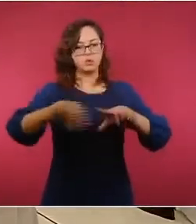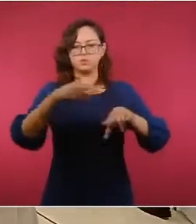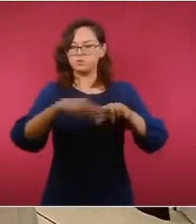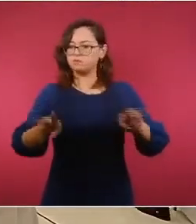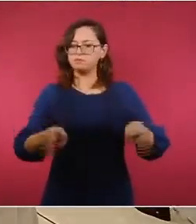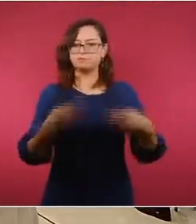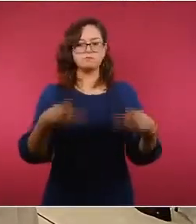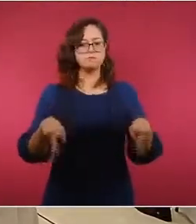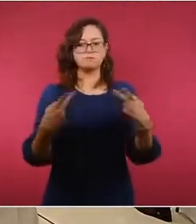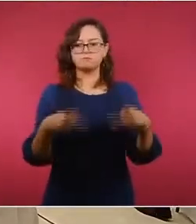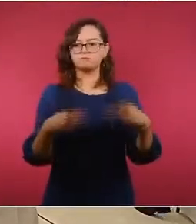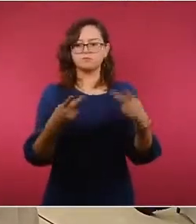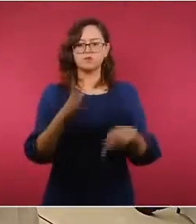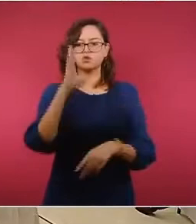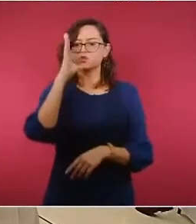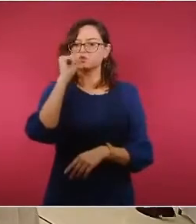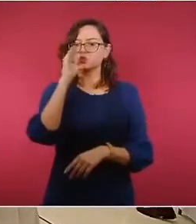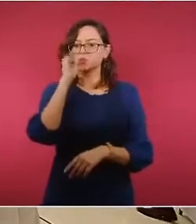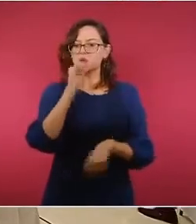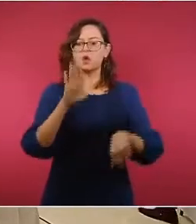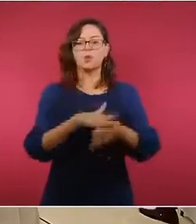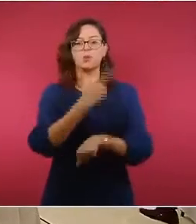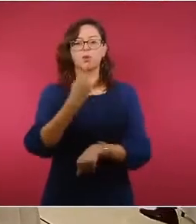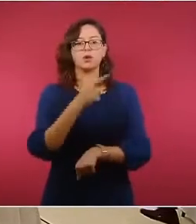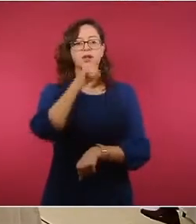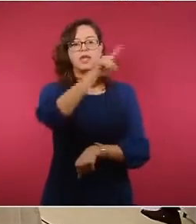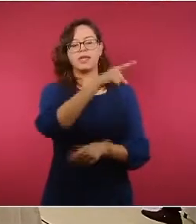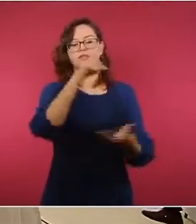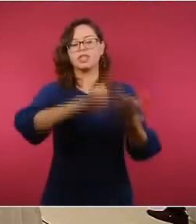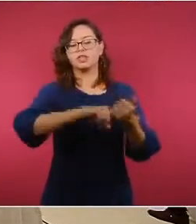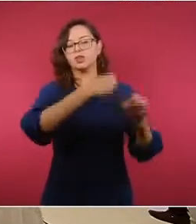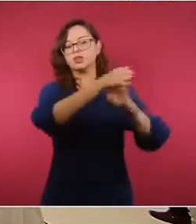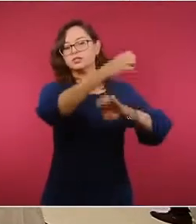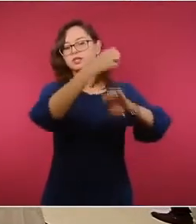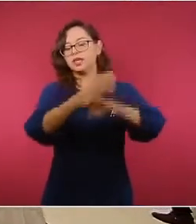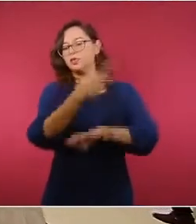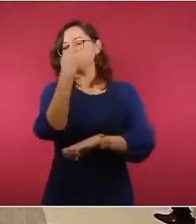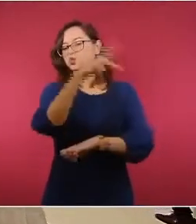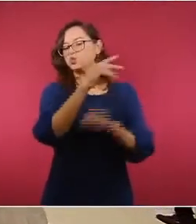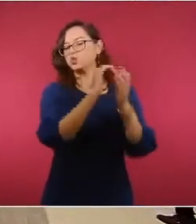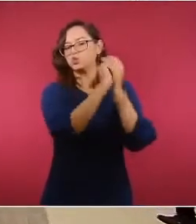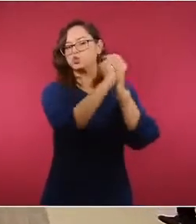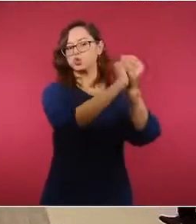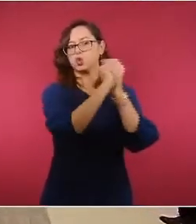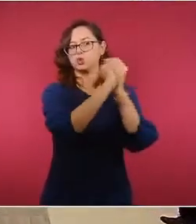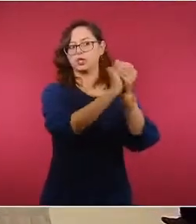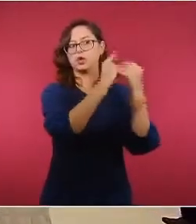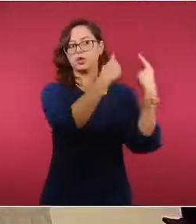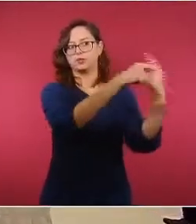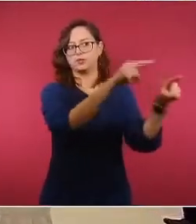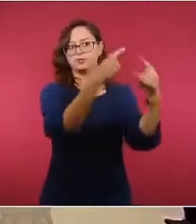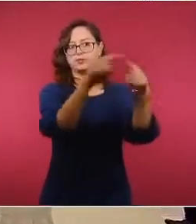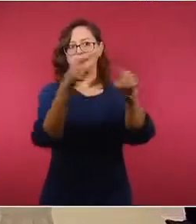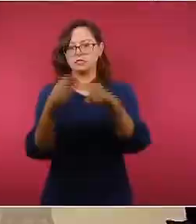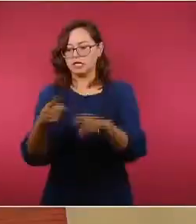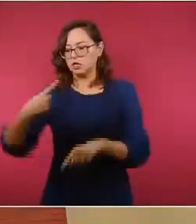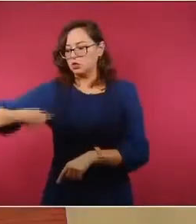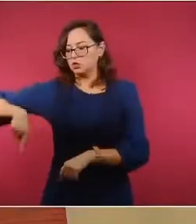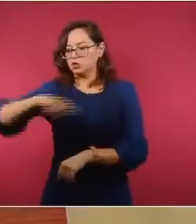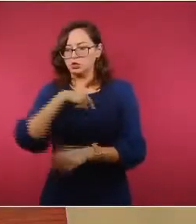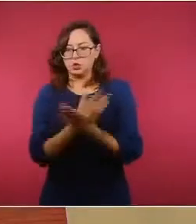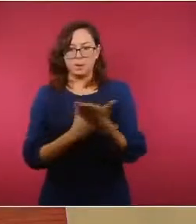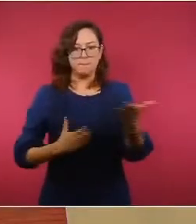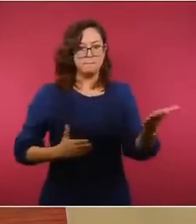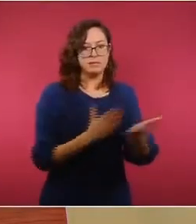porque allá cada estado tiene su propia lotería y por lo tanto nos complicaron la situación de